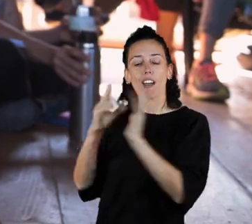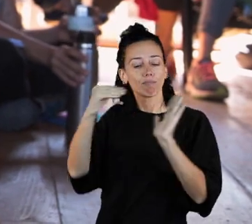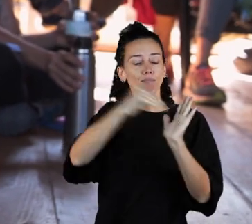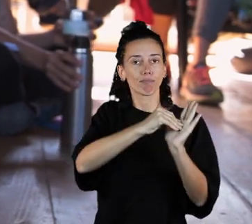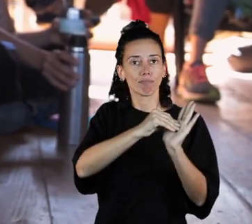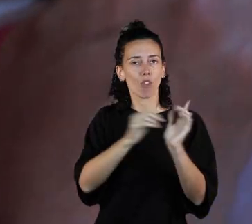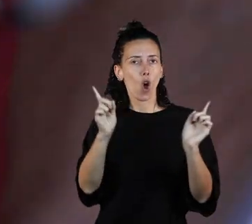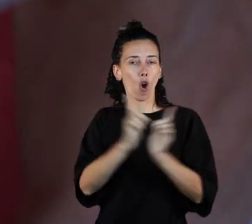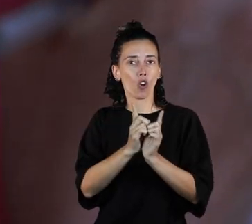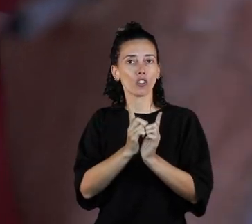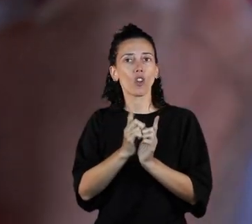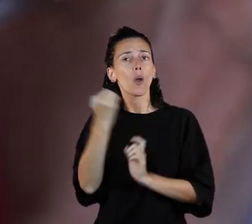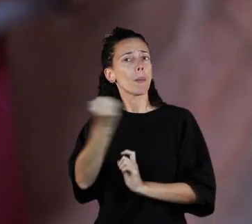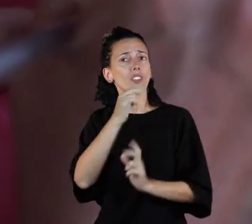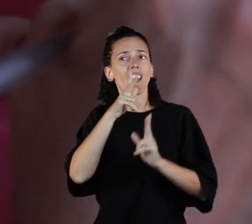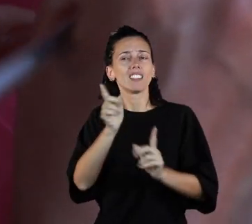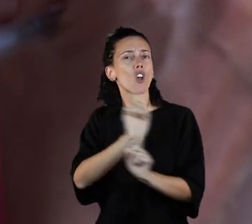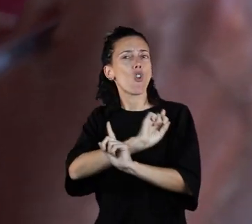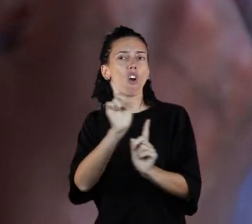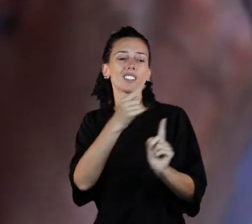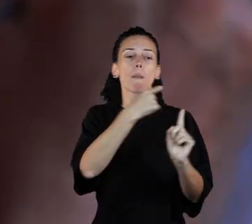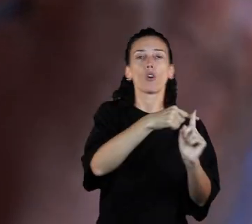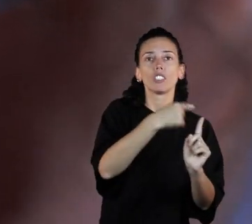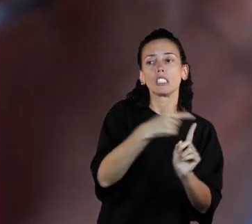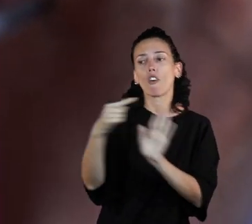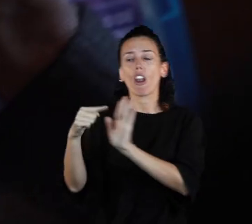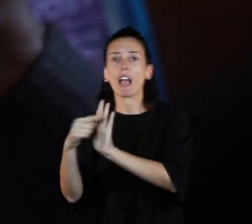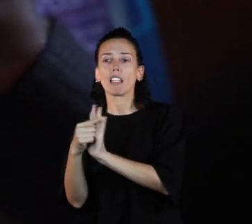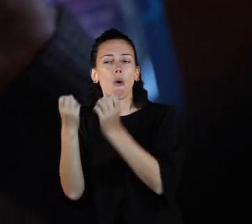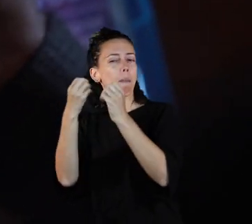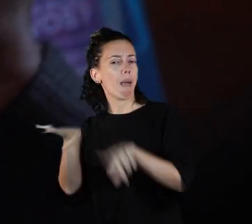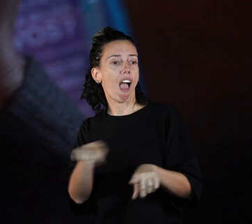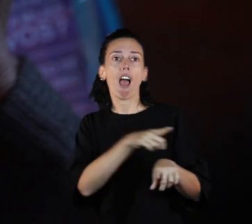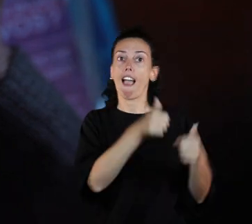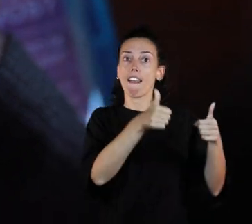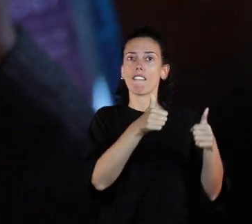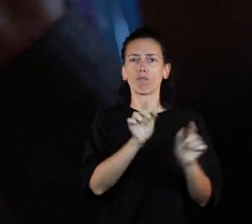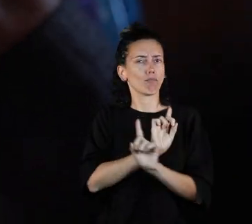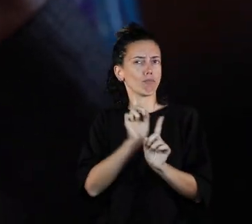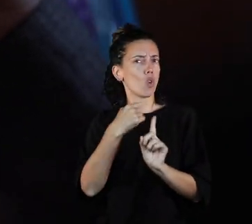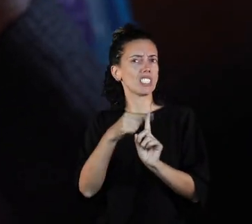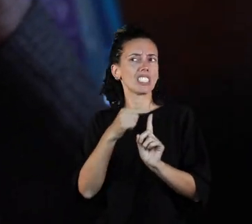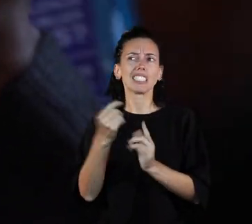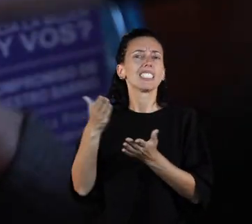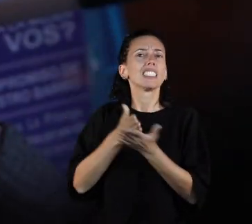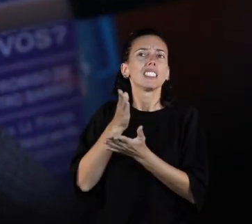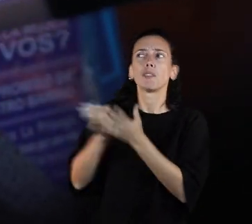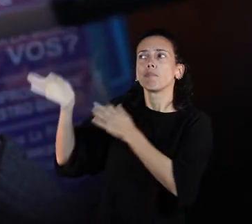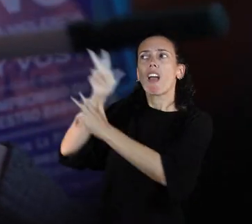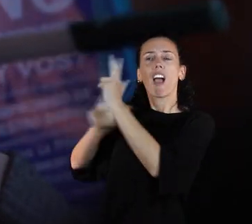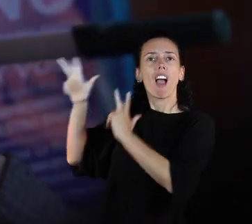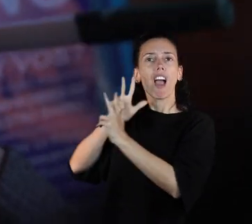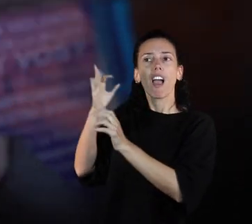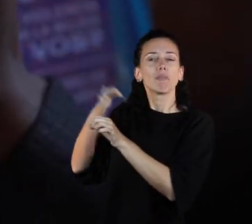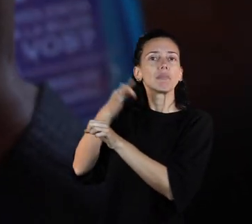recibí, sabiendo que no hay mensaje positivo y no hay mensaje negativo. Todos los mensajes se valen,